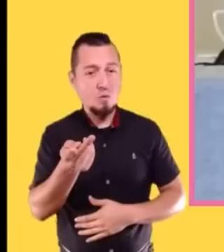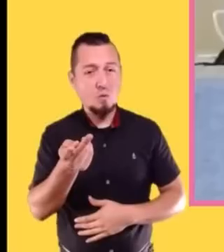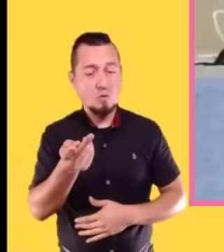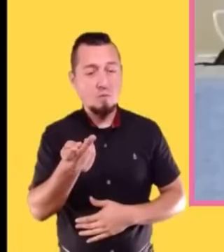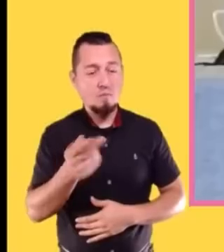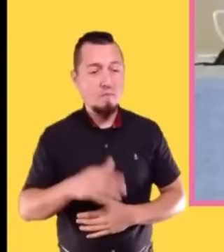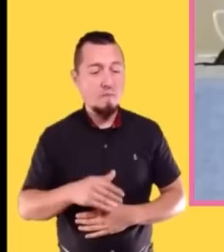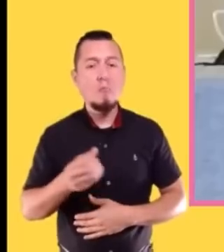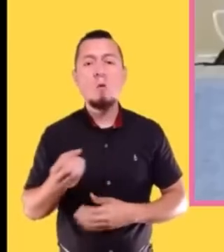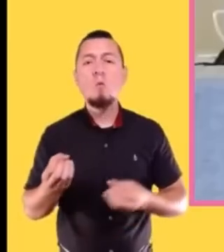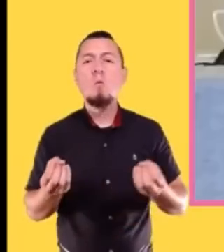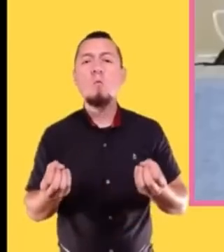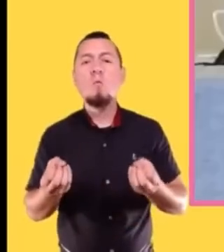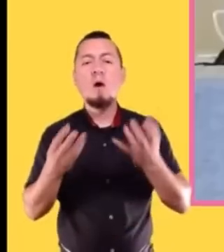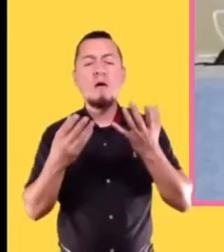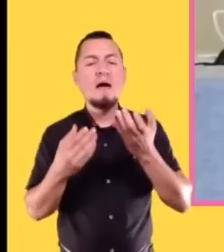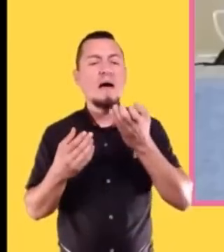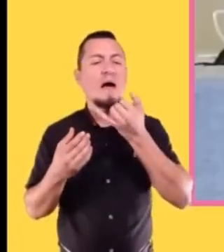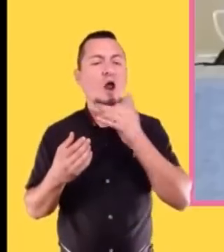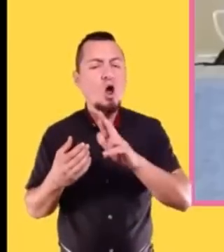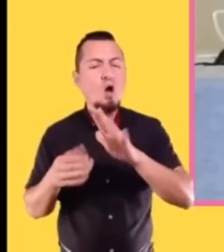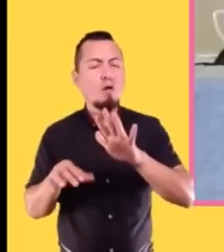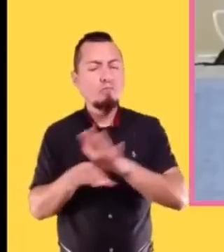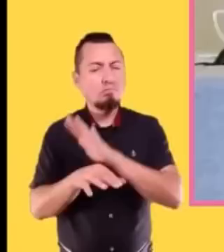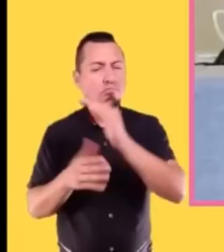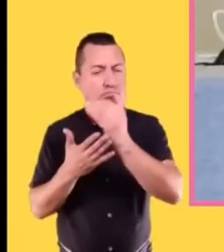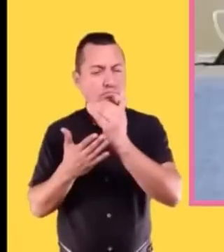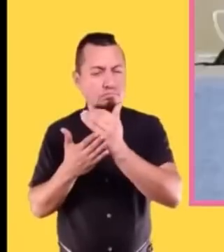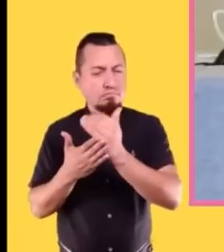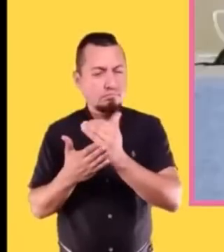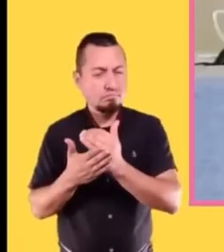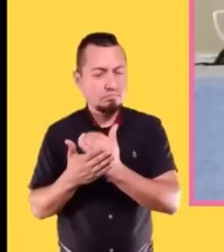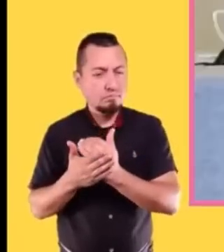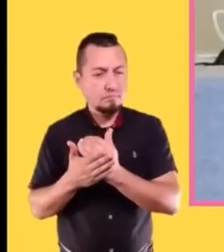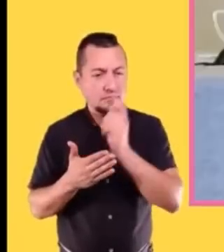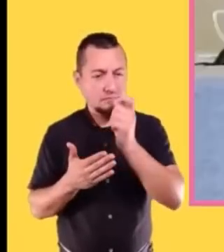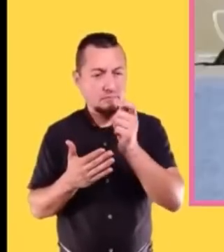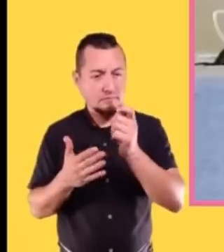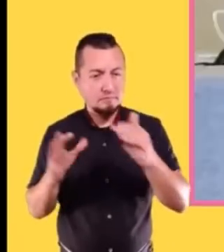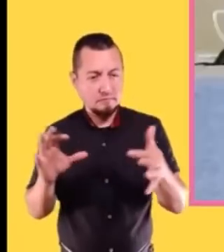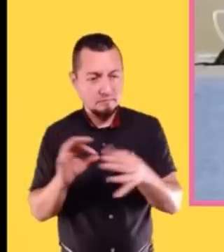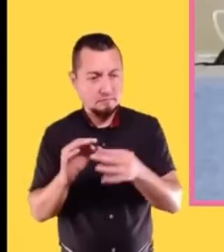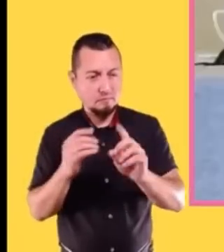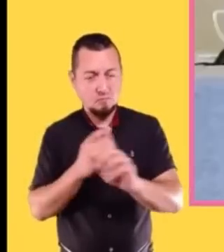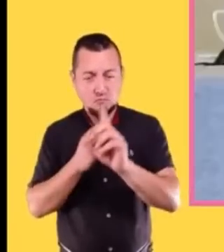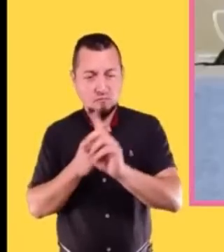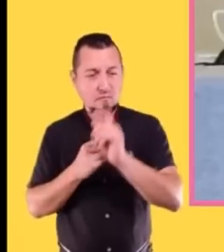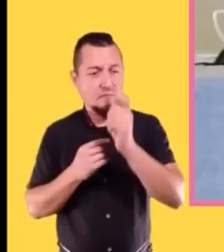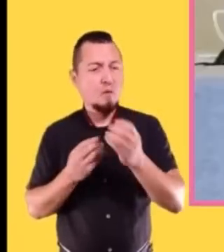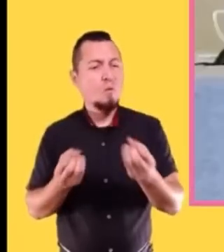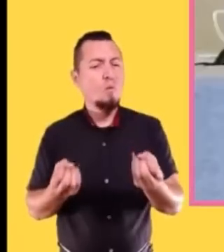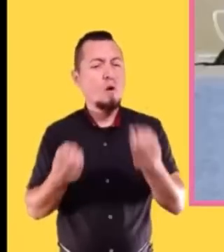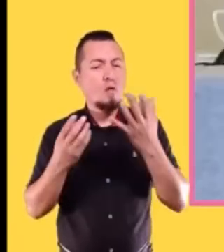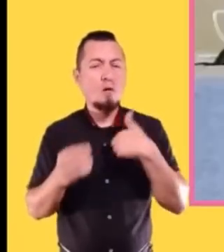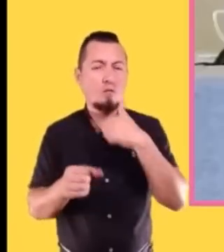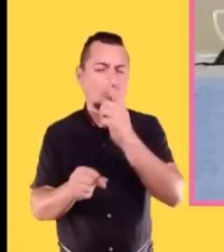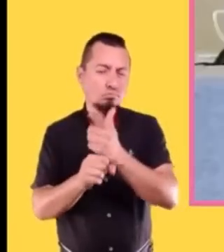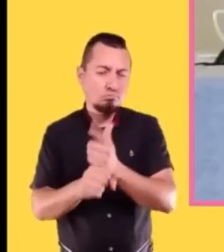¿cuántos errores básicamente, como es independiente a este problema jurídico, cuántos errores encontraron ustedes y